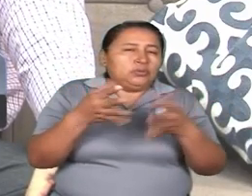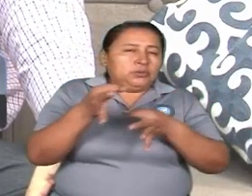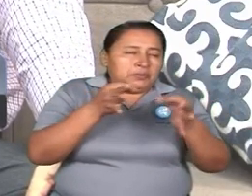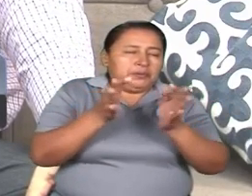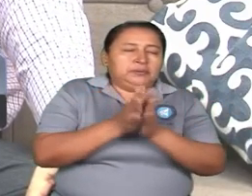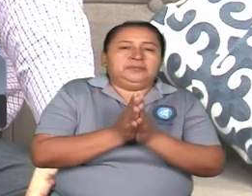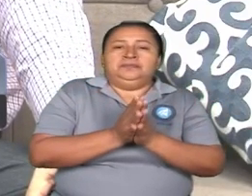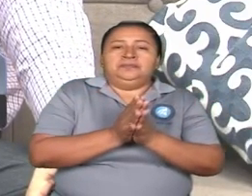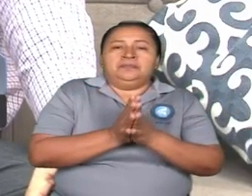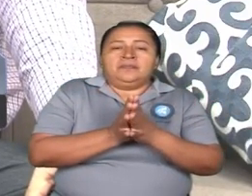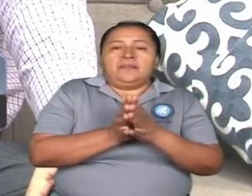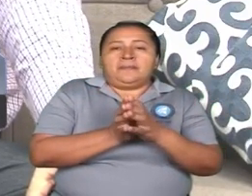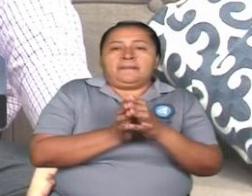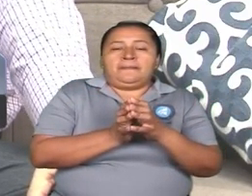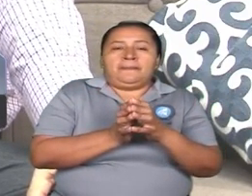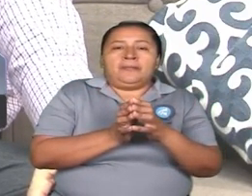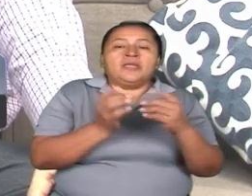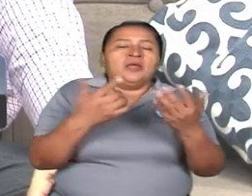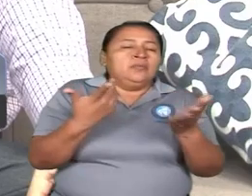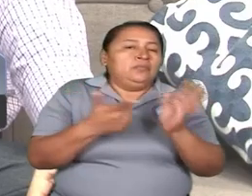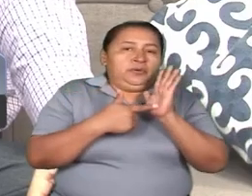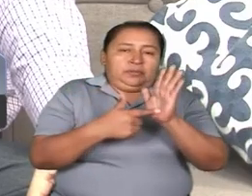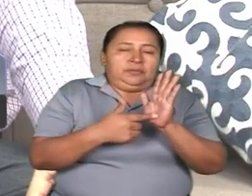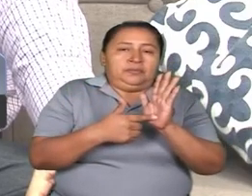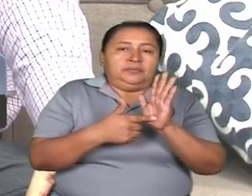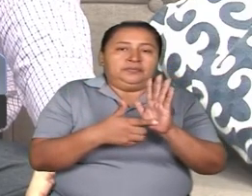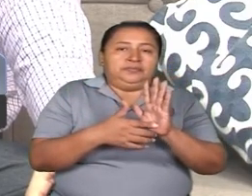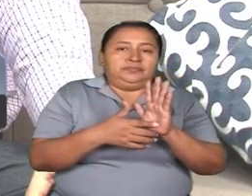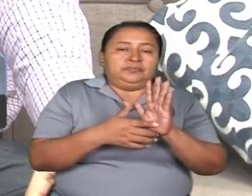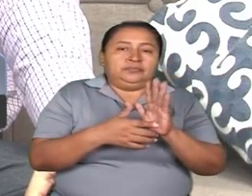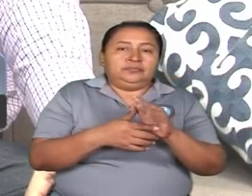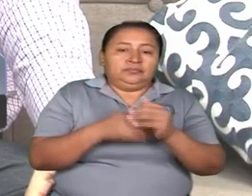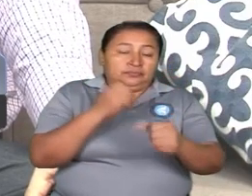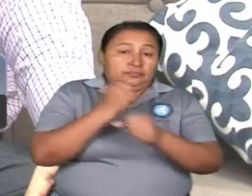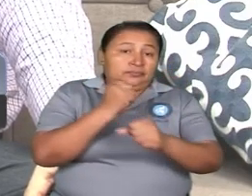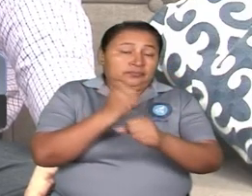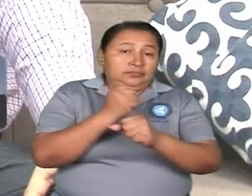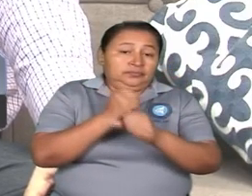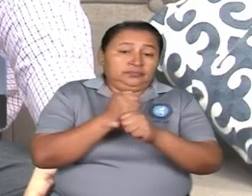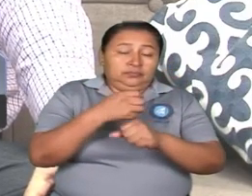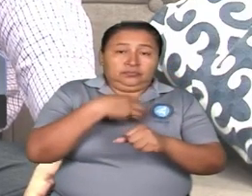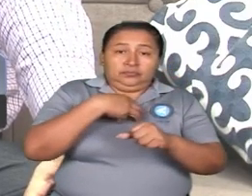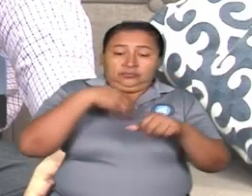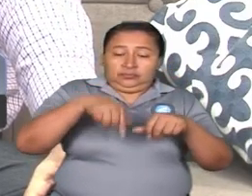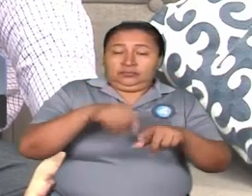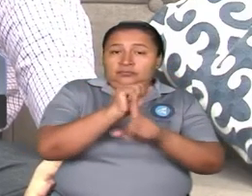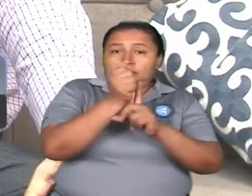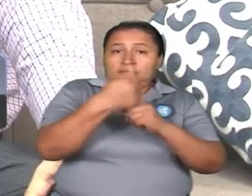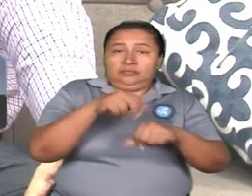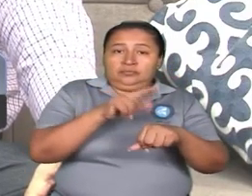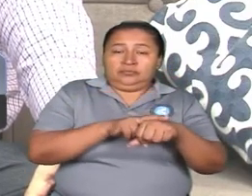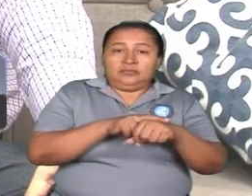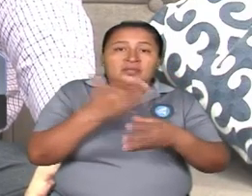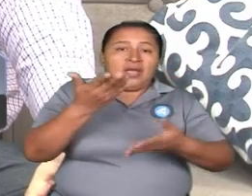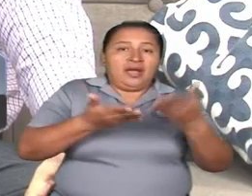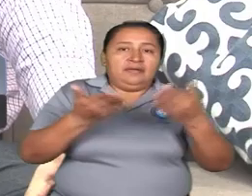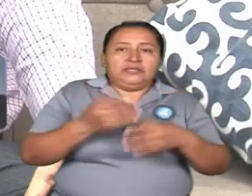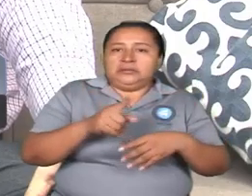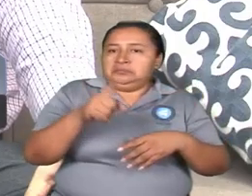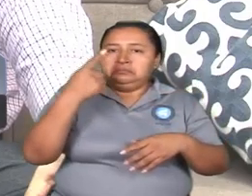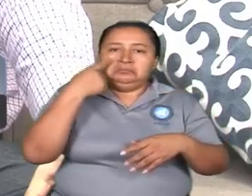Okay. Por ejemplo, el trabajo legislativo muchas veces no se